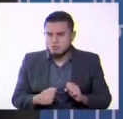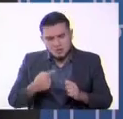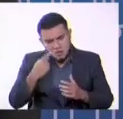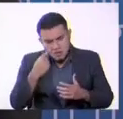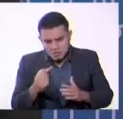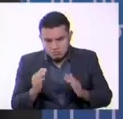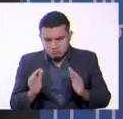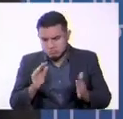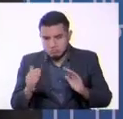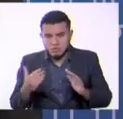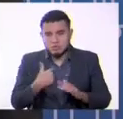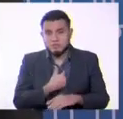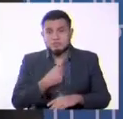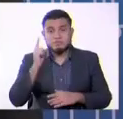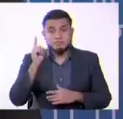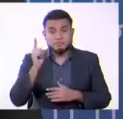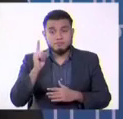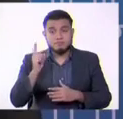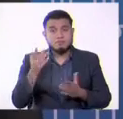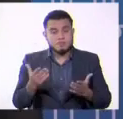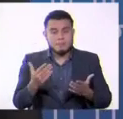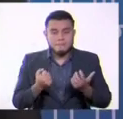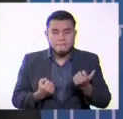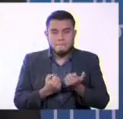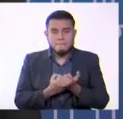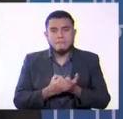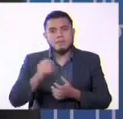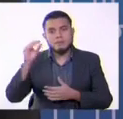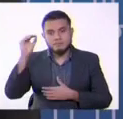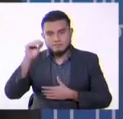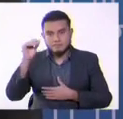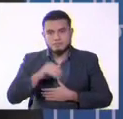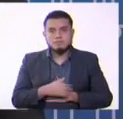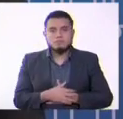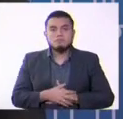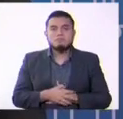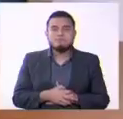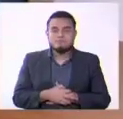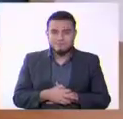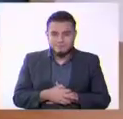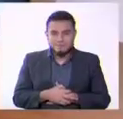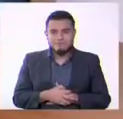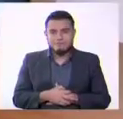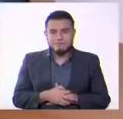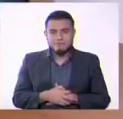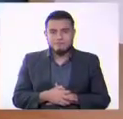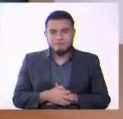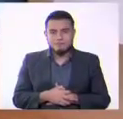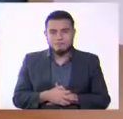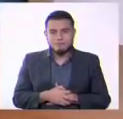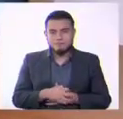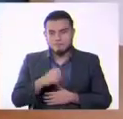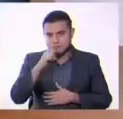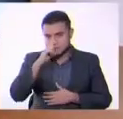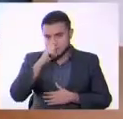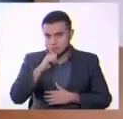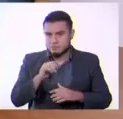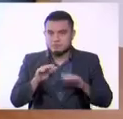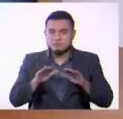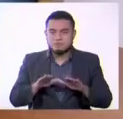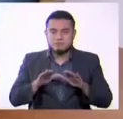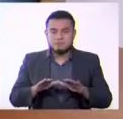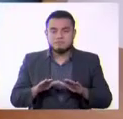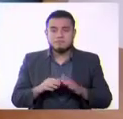nos comparten a través del apoyo pedagógico. Así es, Candy. Y también vamos a agradecer a todas las personas que